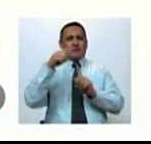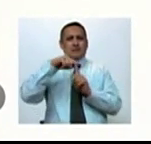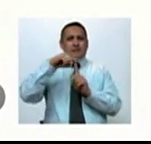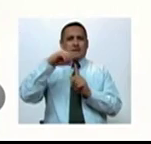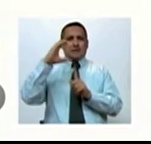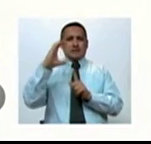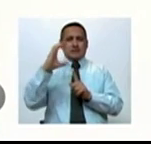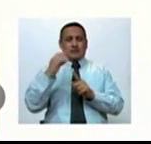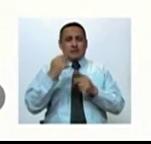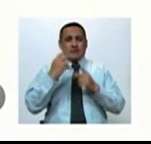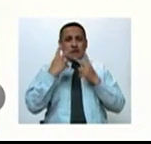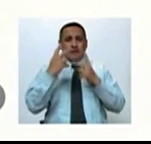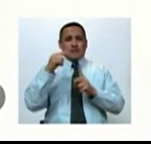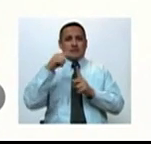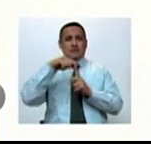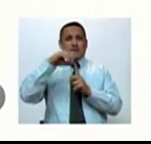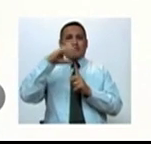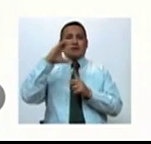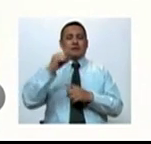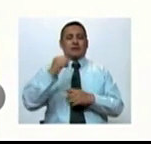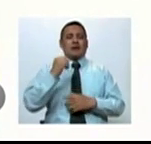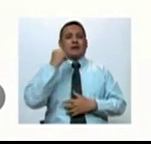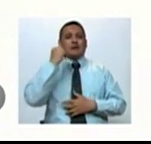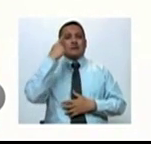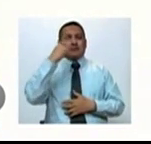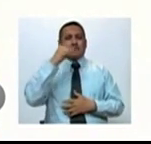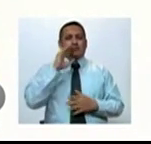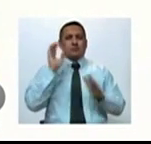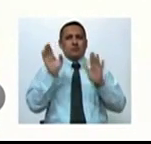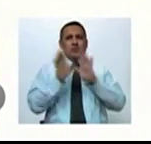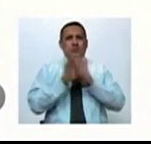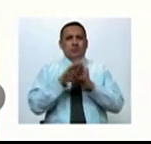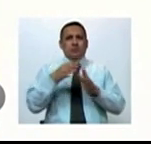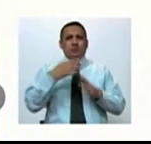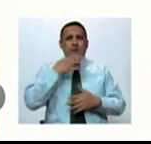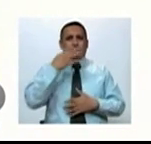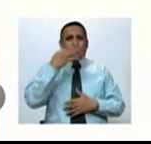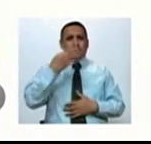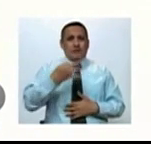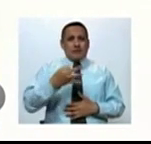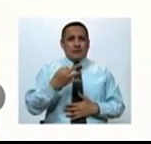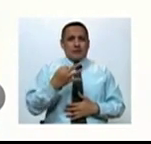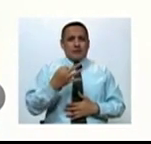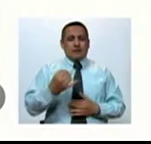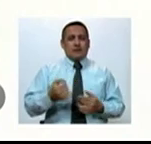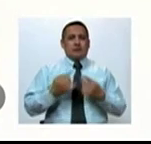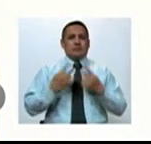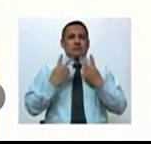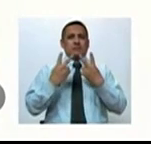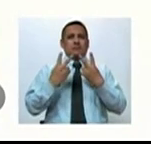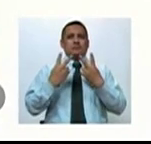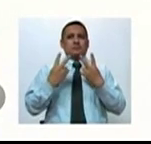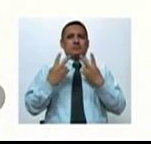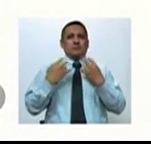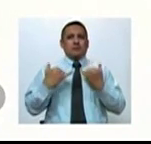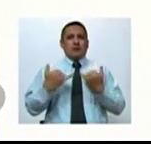Tribunal Constitucional y el tribunal entiende que una realidad, además,